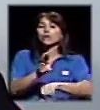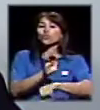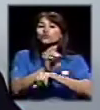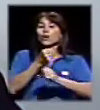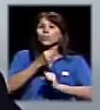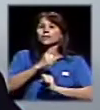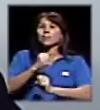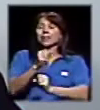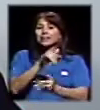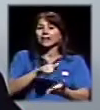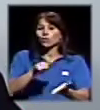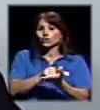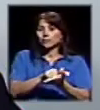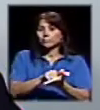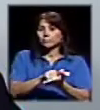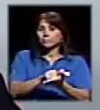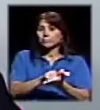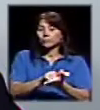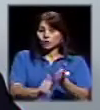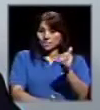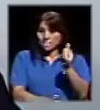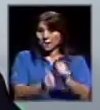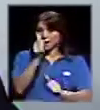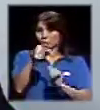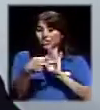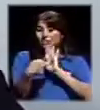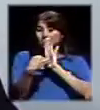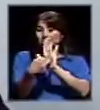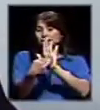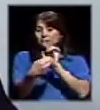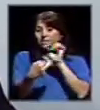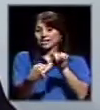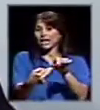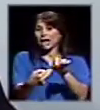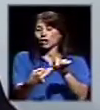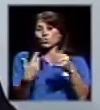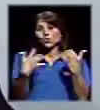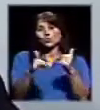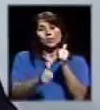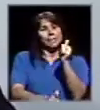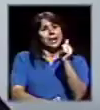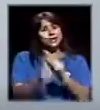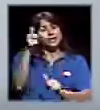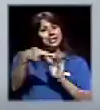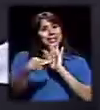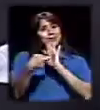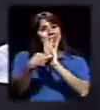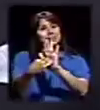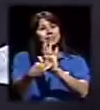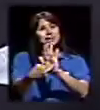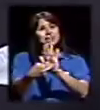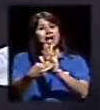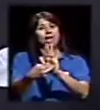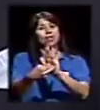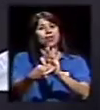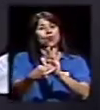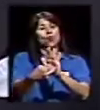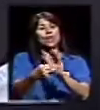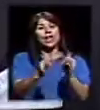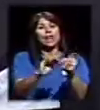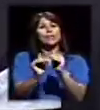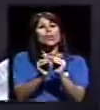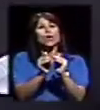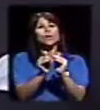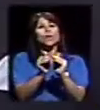José, donde está mayoritariamente representado de manera aplastantemente mayoritario el pueblo, la clase,